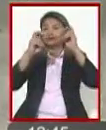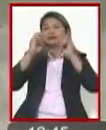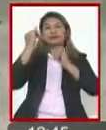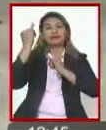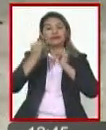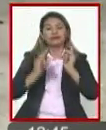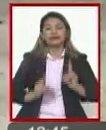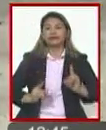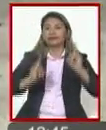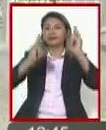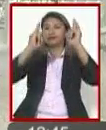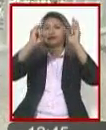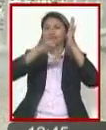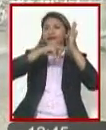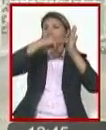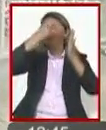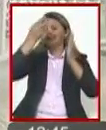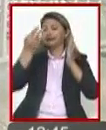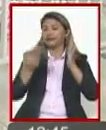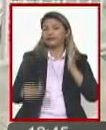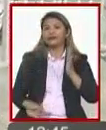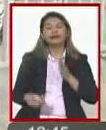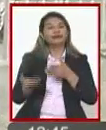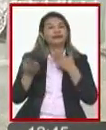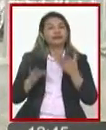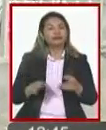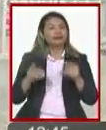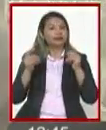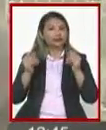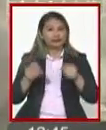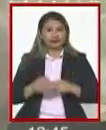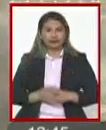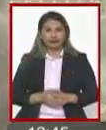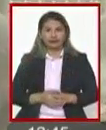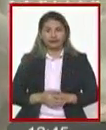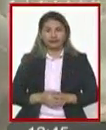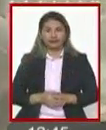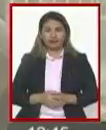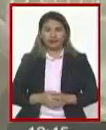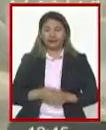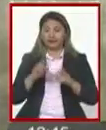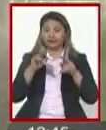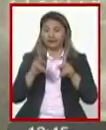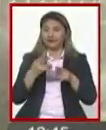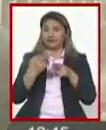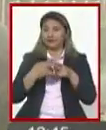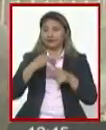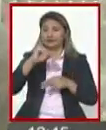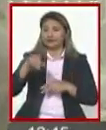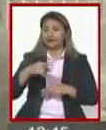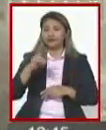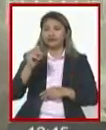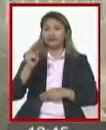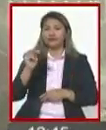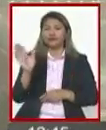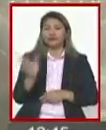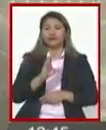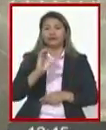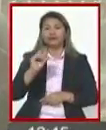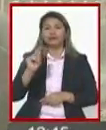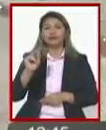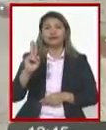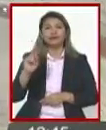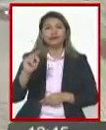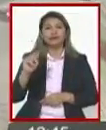construcción, de donde cayó de cabeza, perdiendo la vida inmediatamente. Ha fallecido la persona de nombre Juan Cantuta,